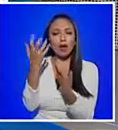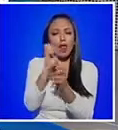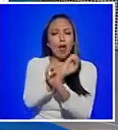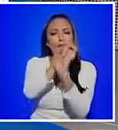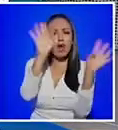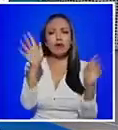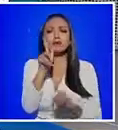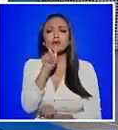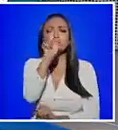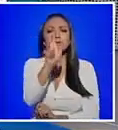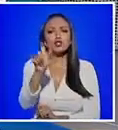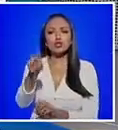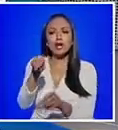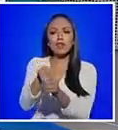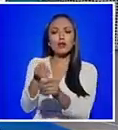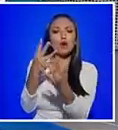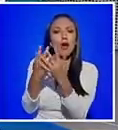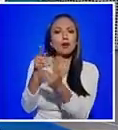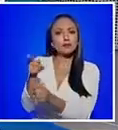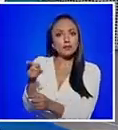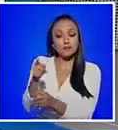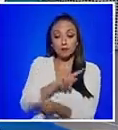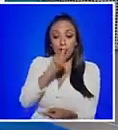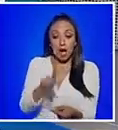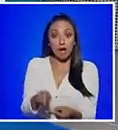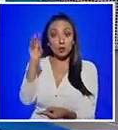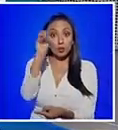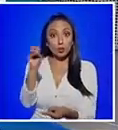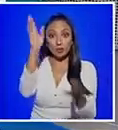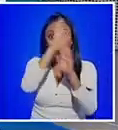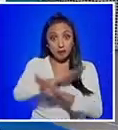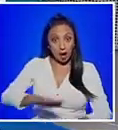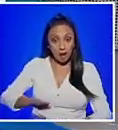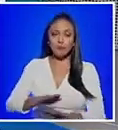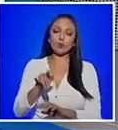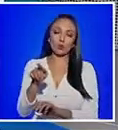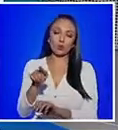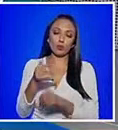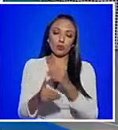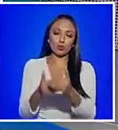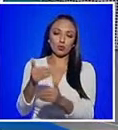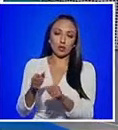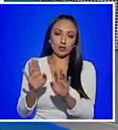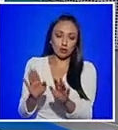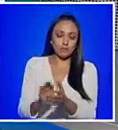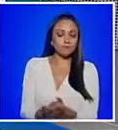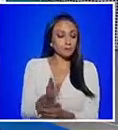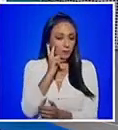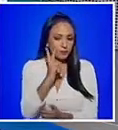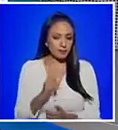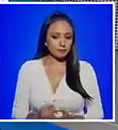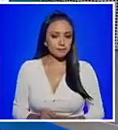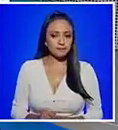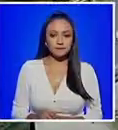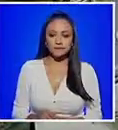sobre la realidad de las cárceles. Hasta finales de octubre está previsto terminar con este proceso, con el censo. Vamos a ver.